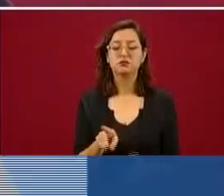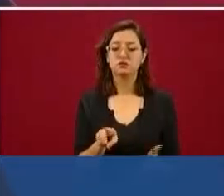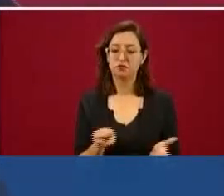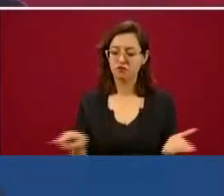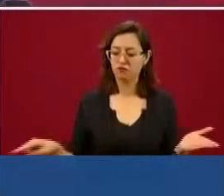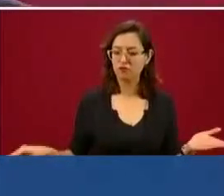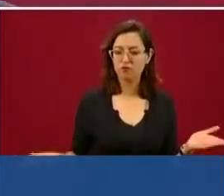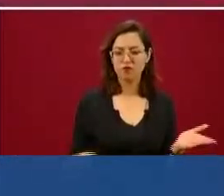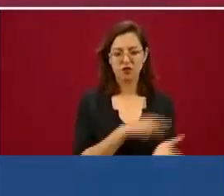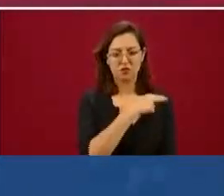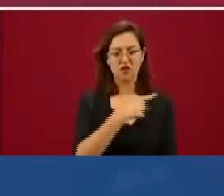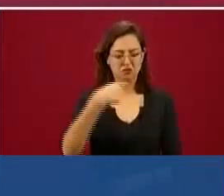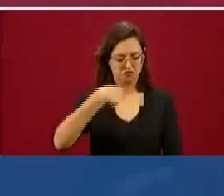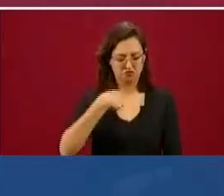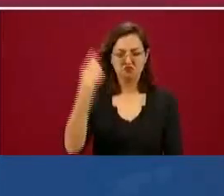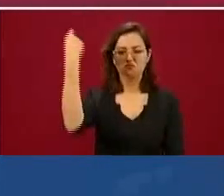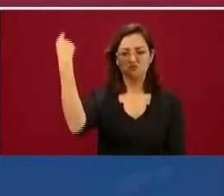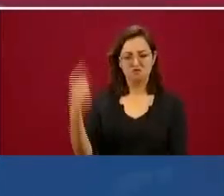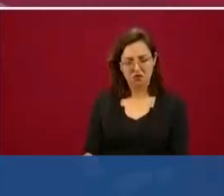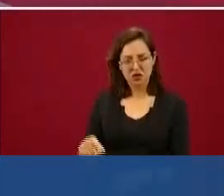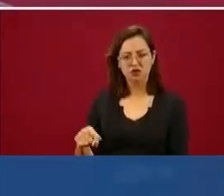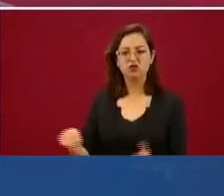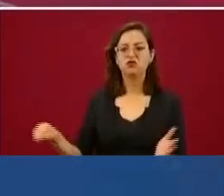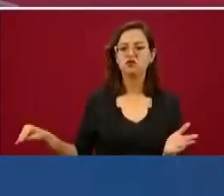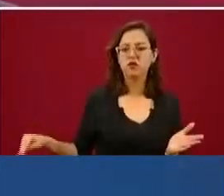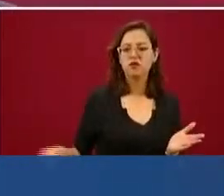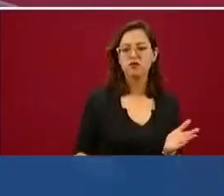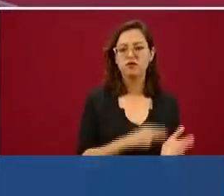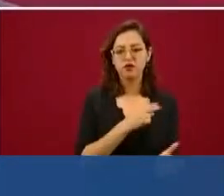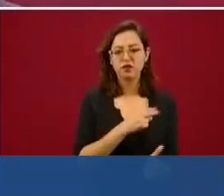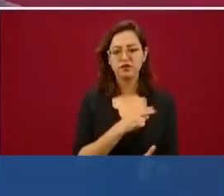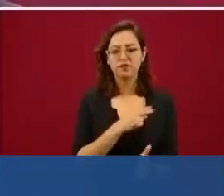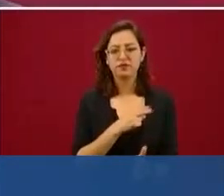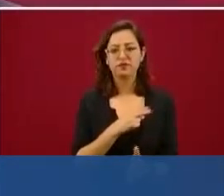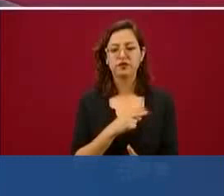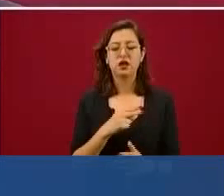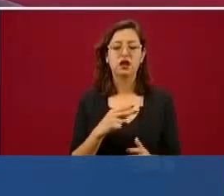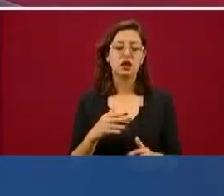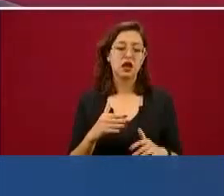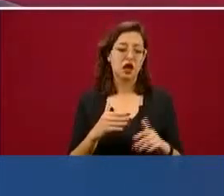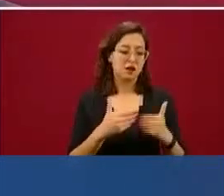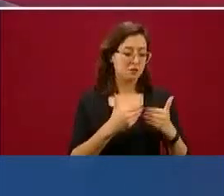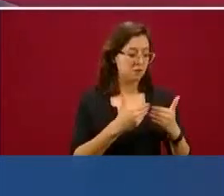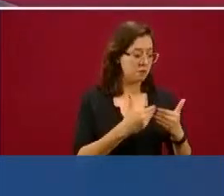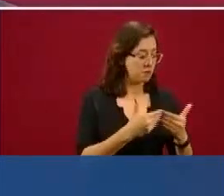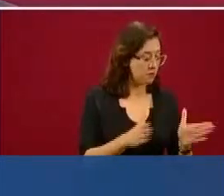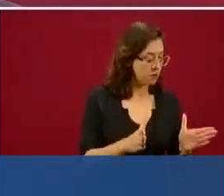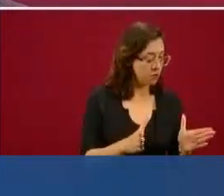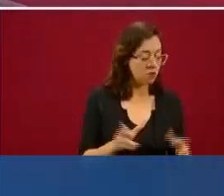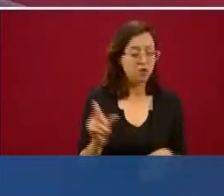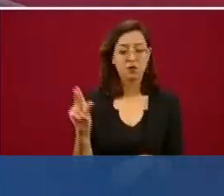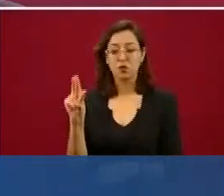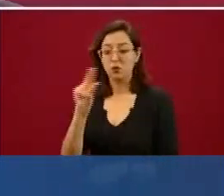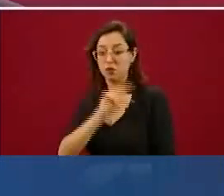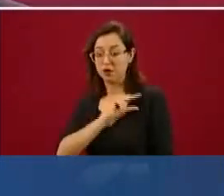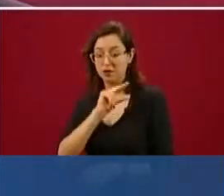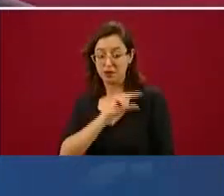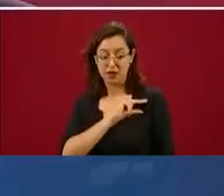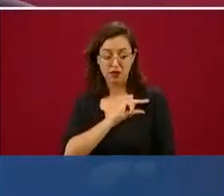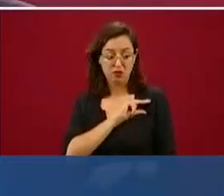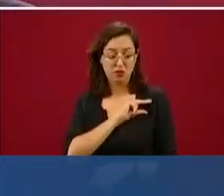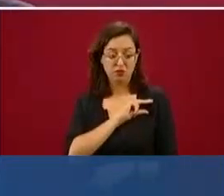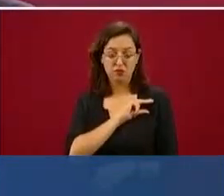detalle, no solo de que México ha entrado ya en la fase 2, oficialmente la fase 2 por el coronavirus, sino también